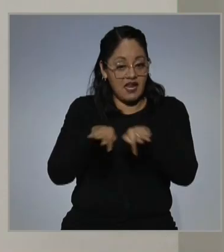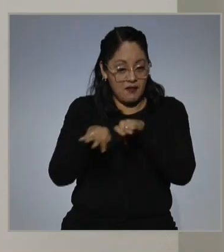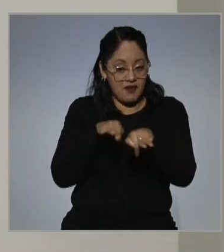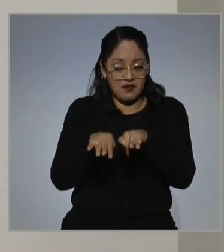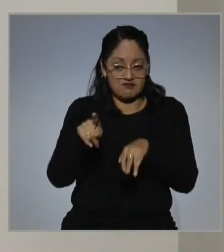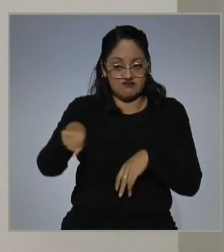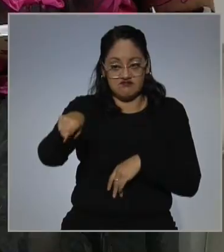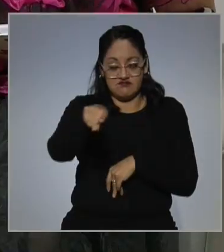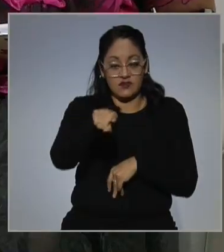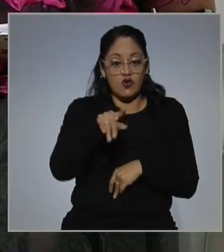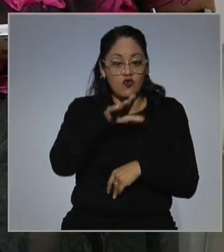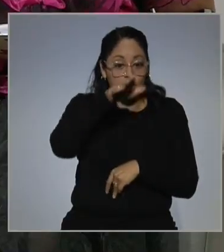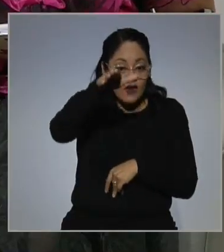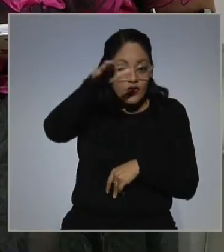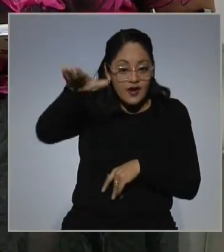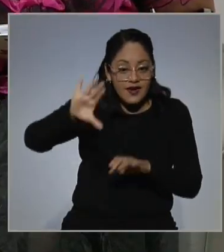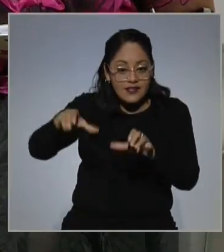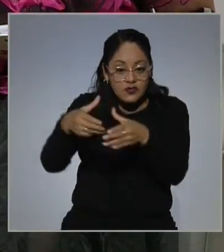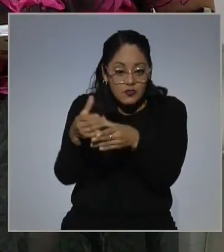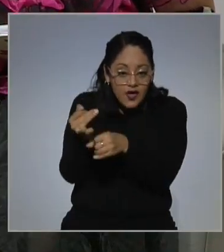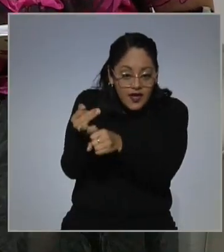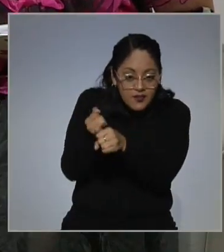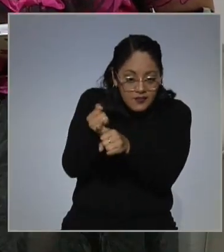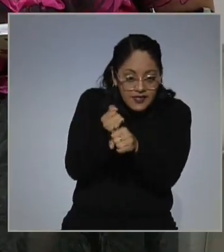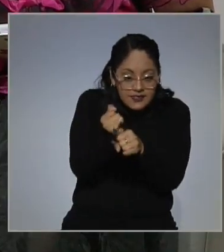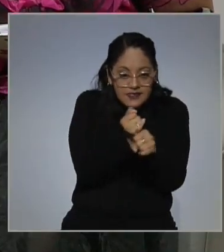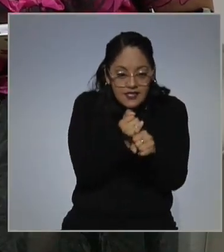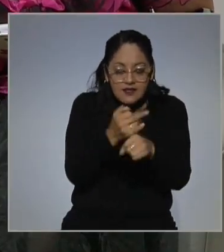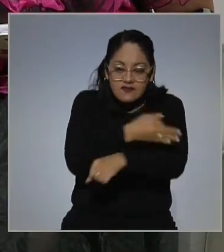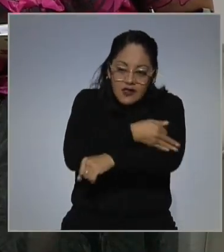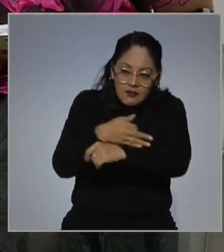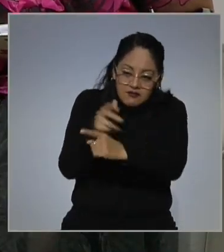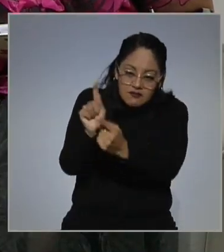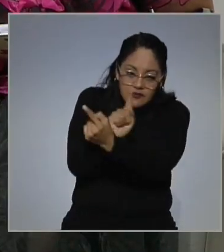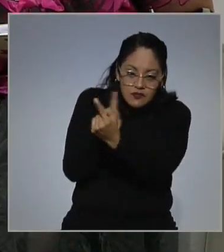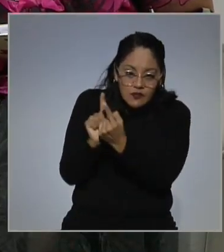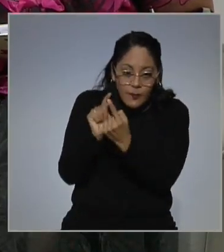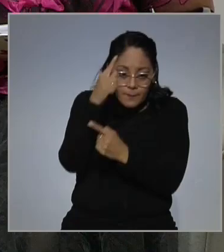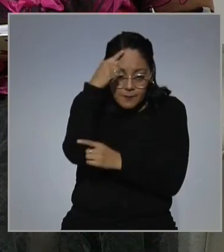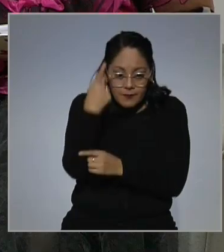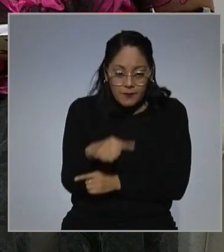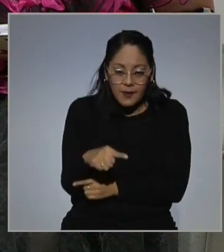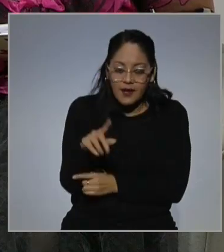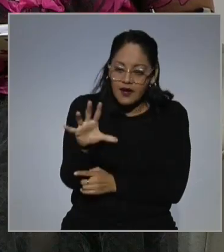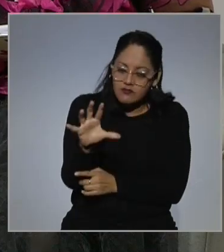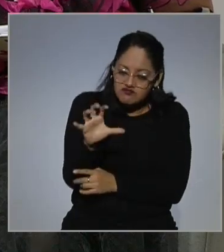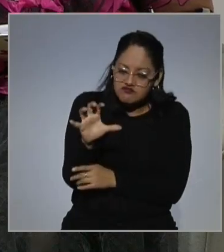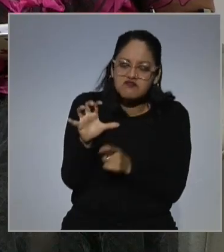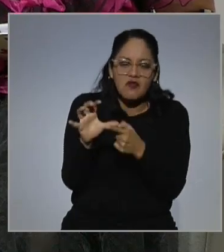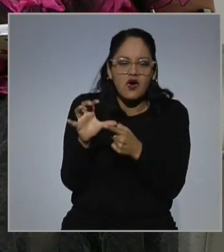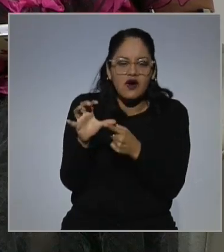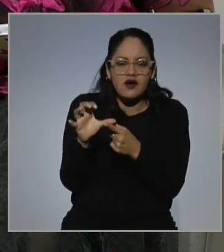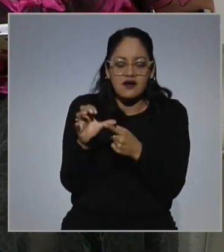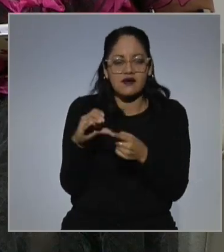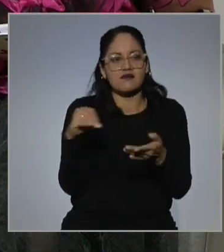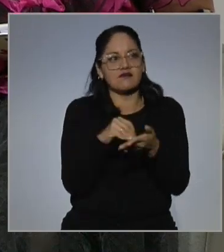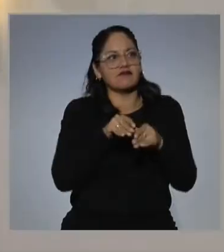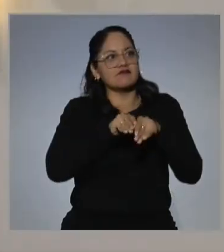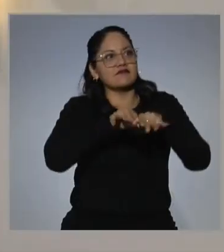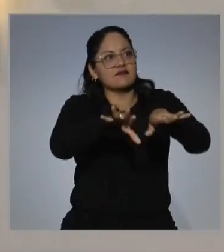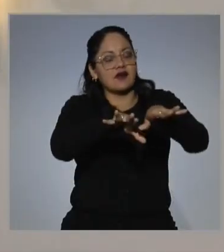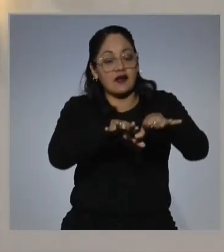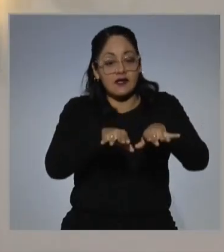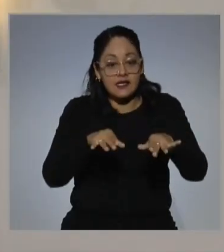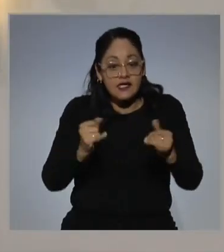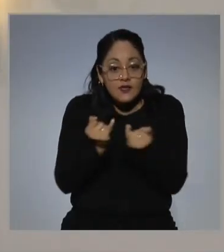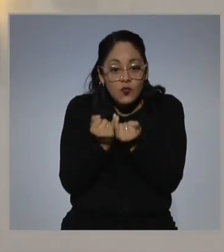¿no? Fueron a las comunidades, estuvieron en contacto con las familias, no solo para retratar a las personas, sino